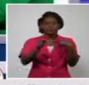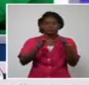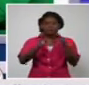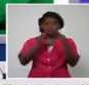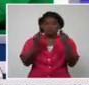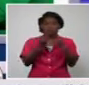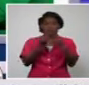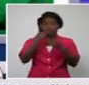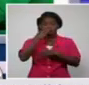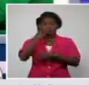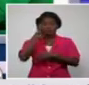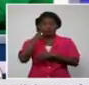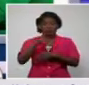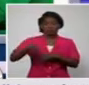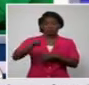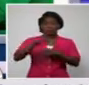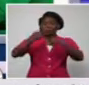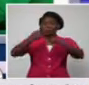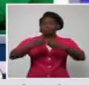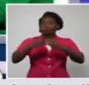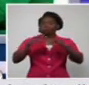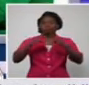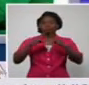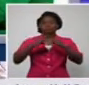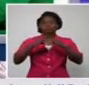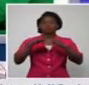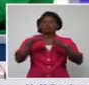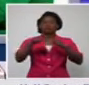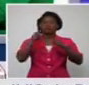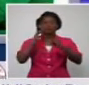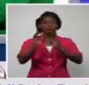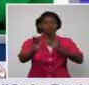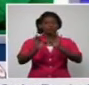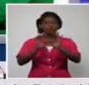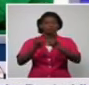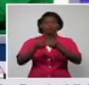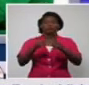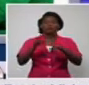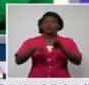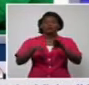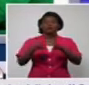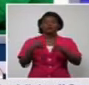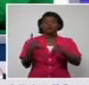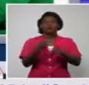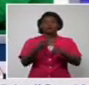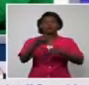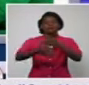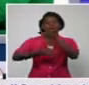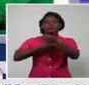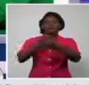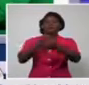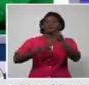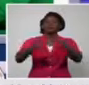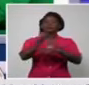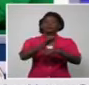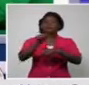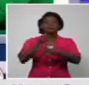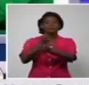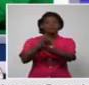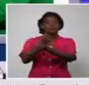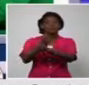la edad, las enfermedades que tienen, son personas que permanecen en su casa y que muchas